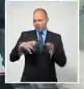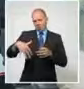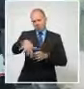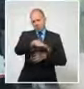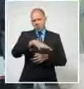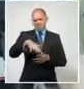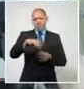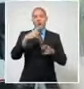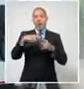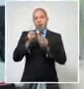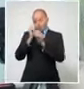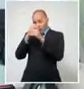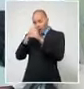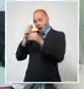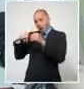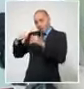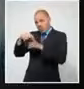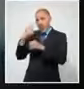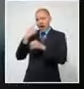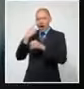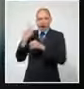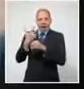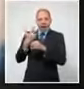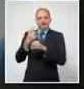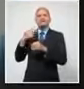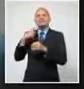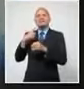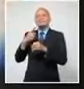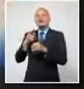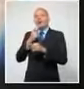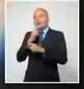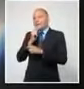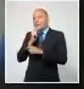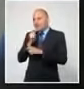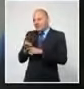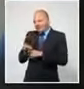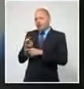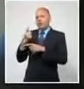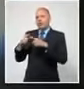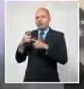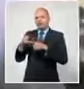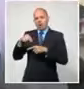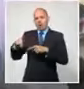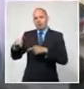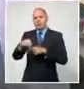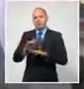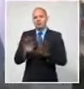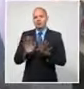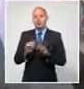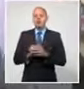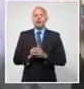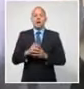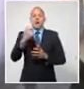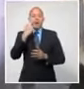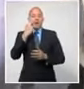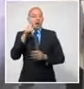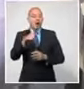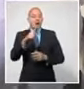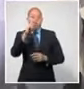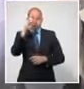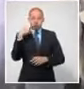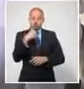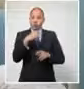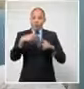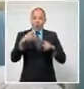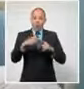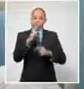un laboratorio para pruebas de orina, hematología y bioquímica. La atención esmerada de su personal médico muestra la importancia que concede